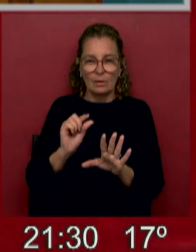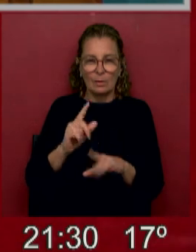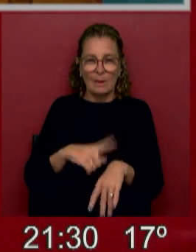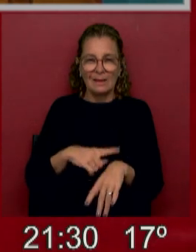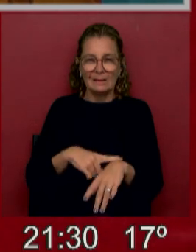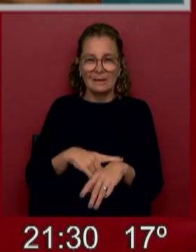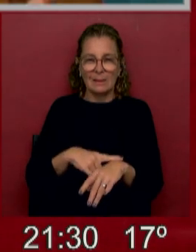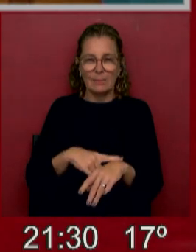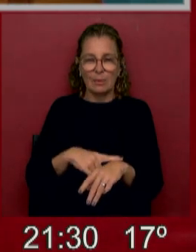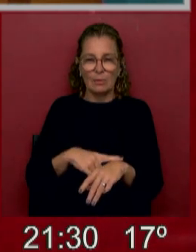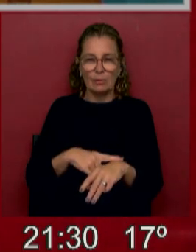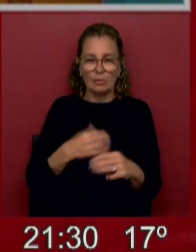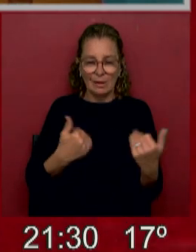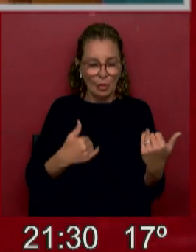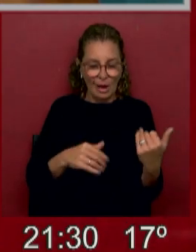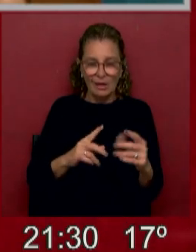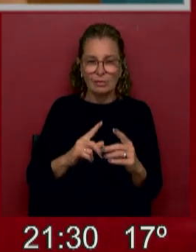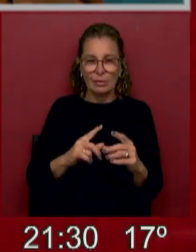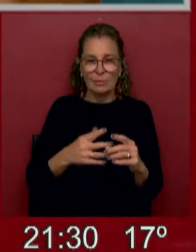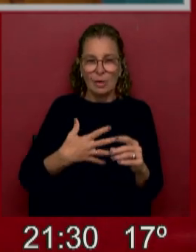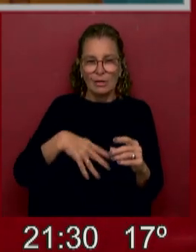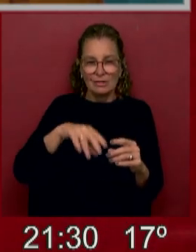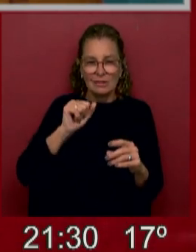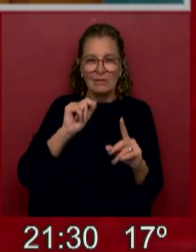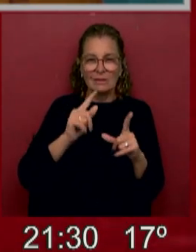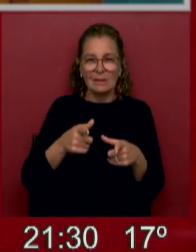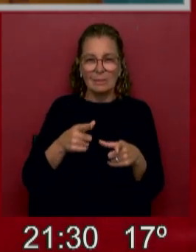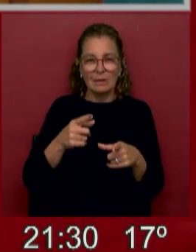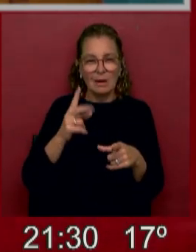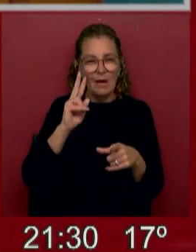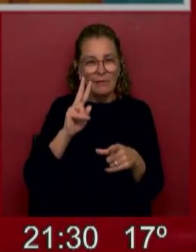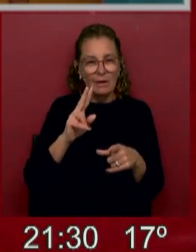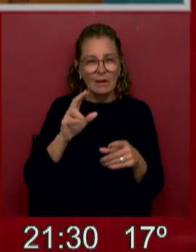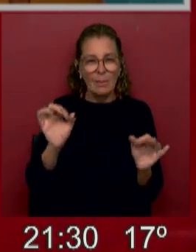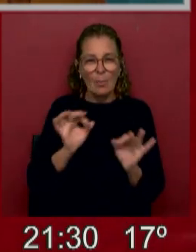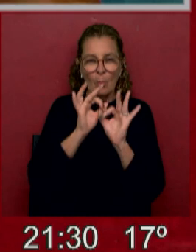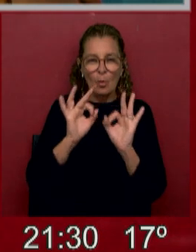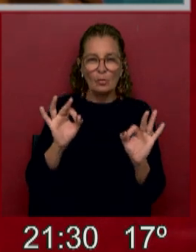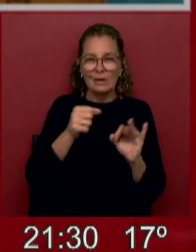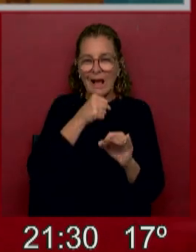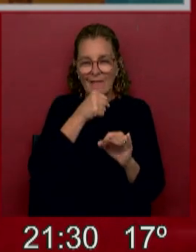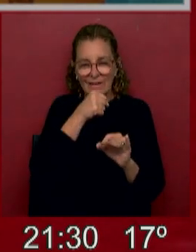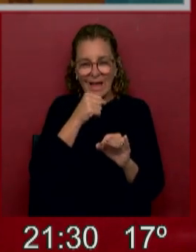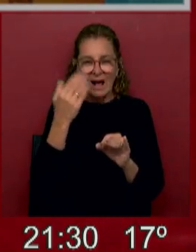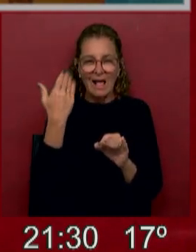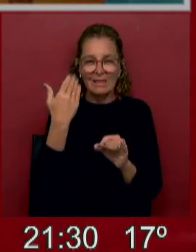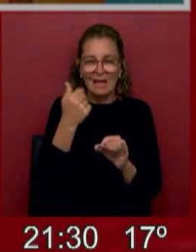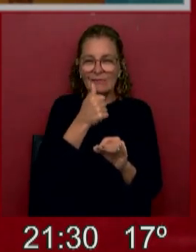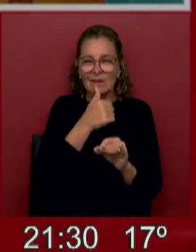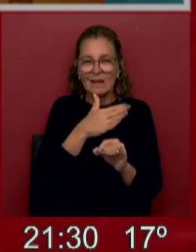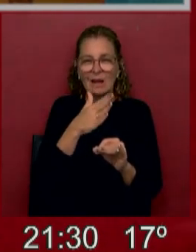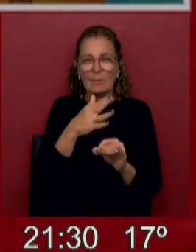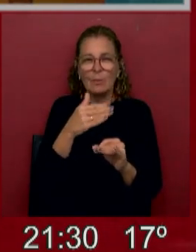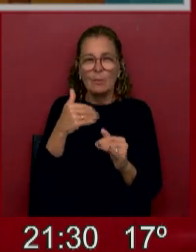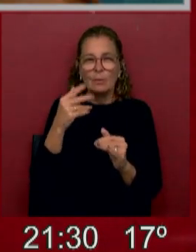tiempo, no estar tocando. Te lleva también un poco a revisitar canciones viejas, a tener más tiempo como para desarrollar también